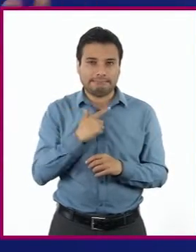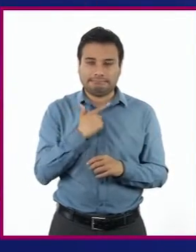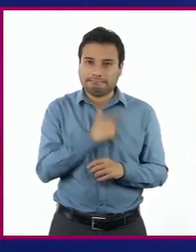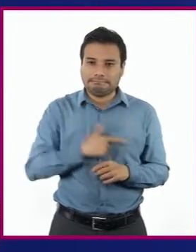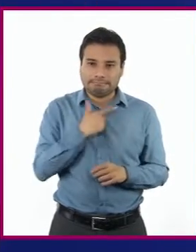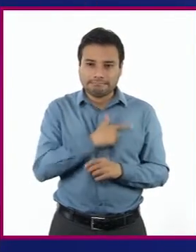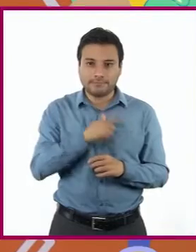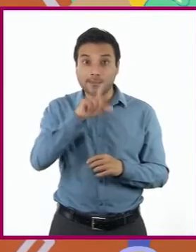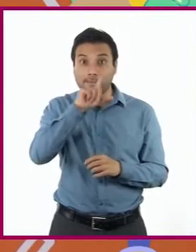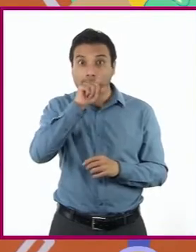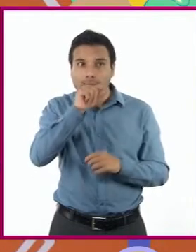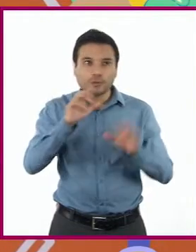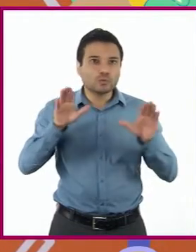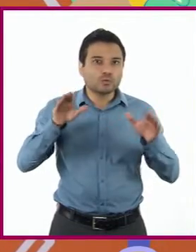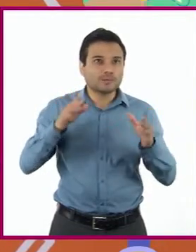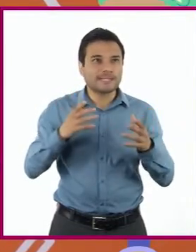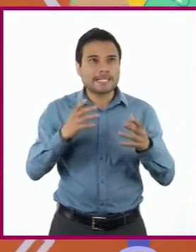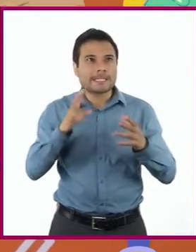la caza de pájaros.